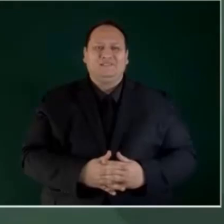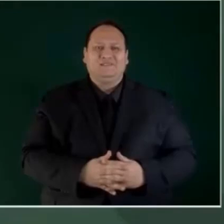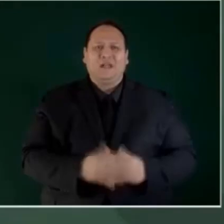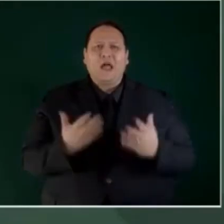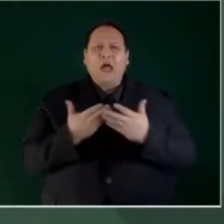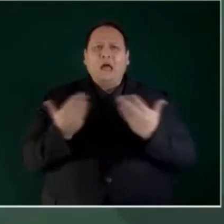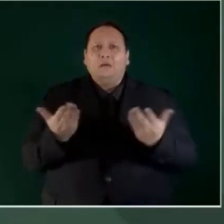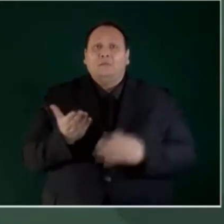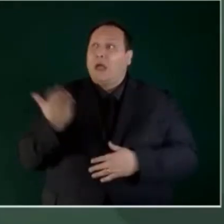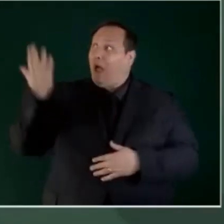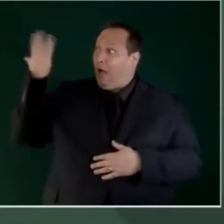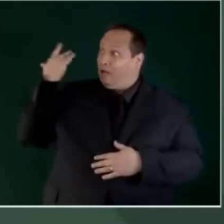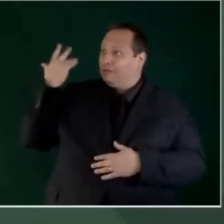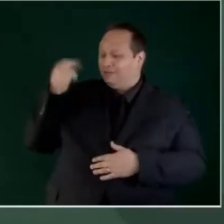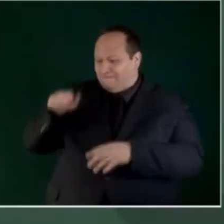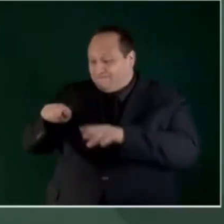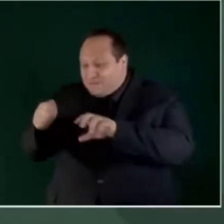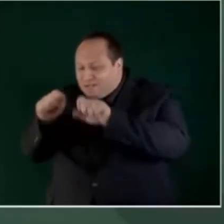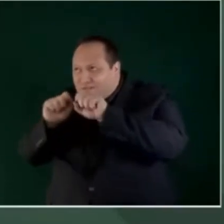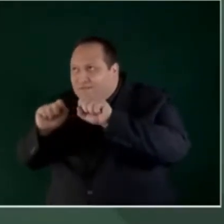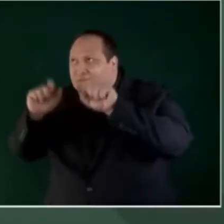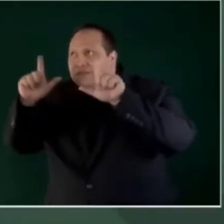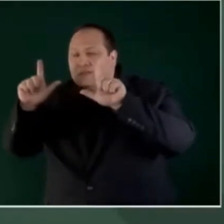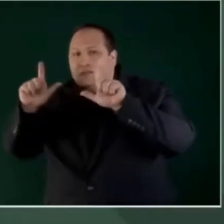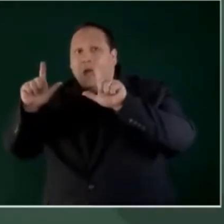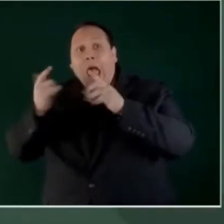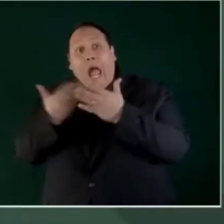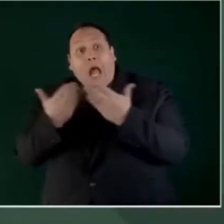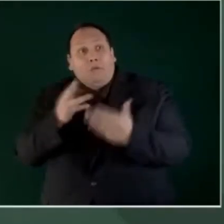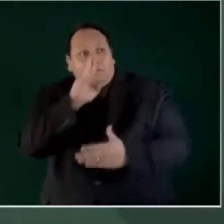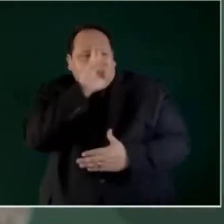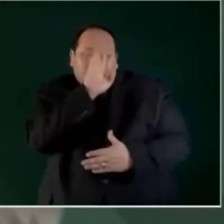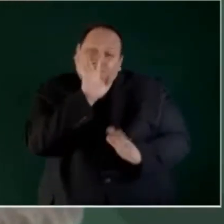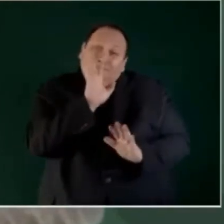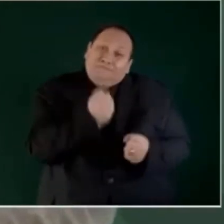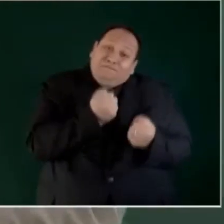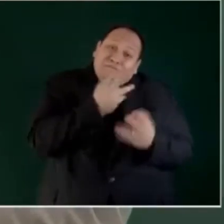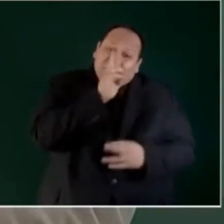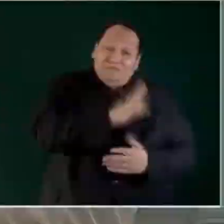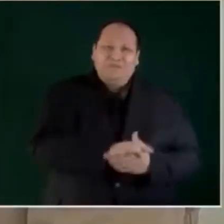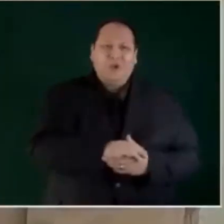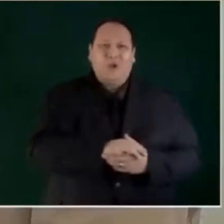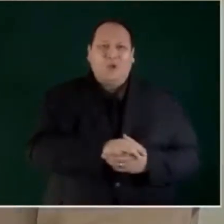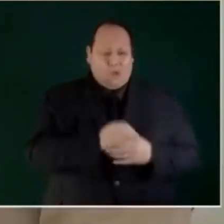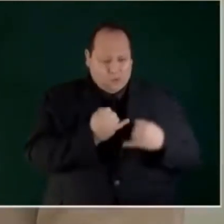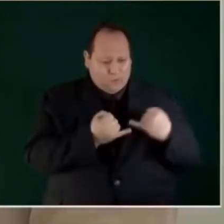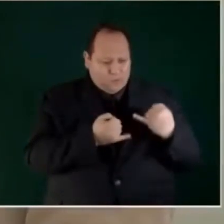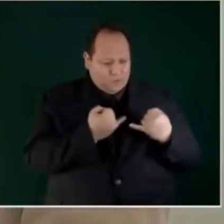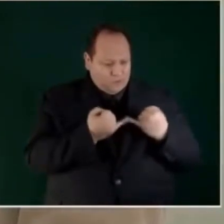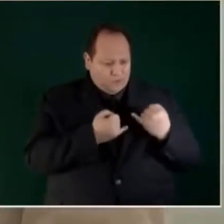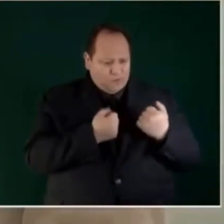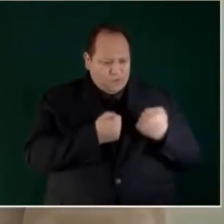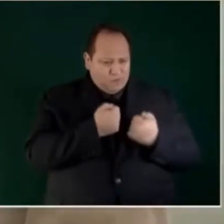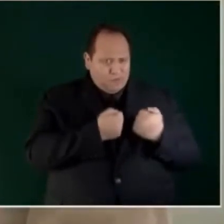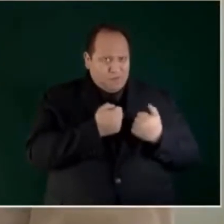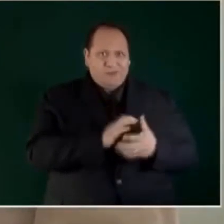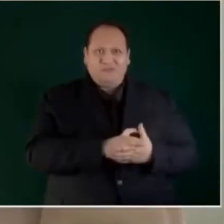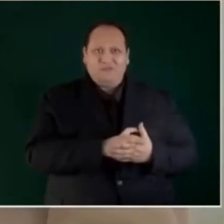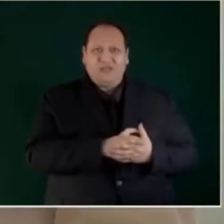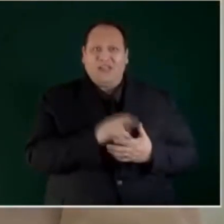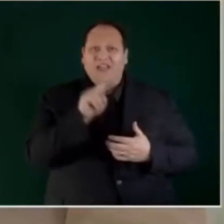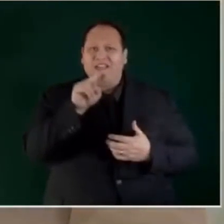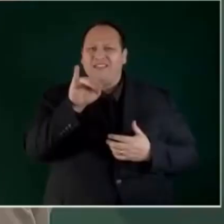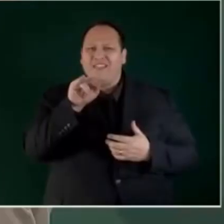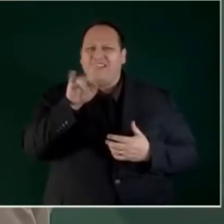Ahora, lo digo de manera respetuosa, esos juegos de